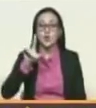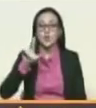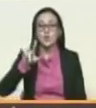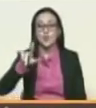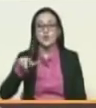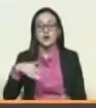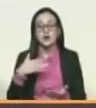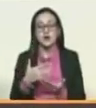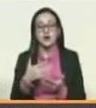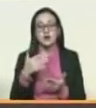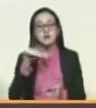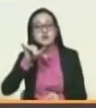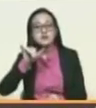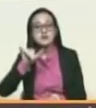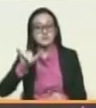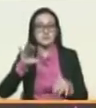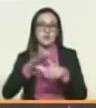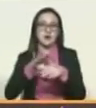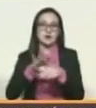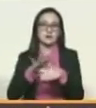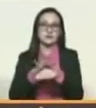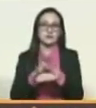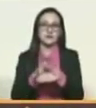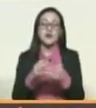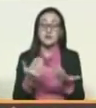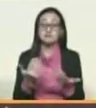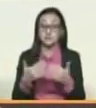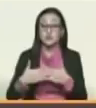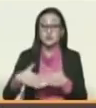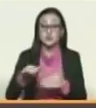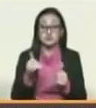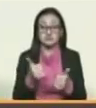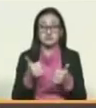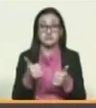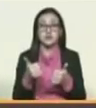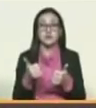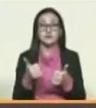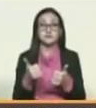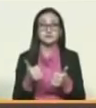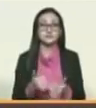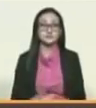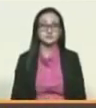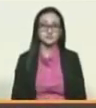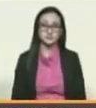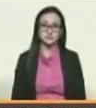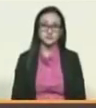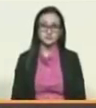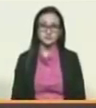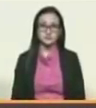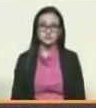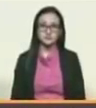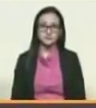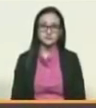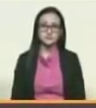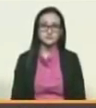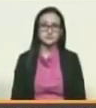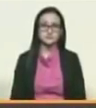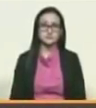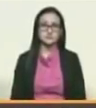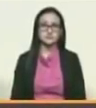martes. Es decir, estamos bien avanzados. Hemos recibido también